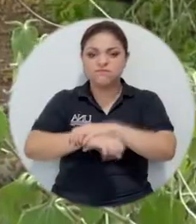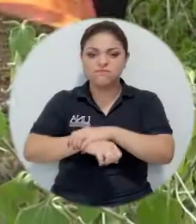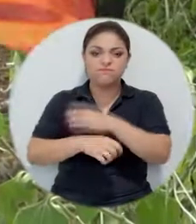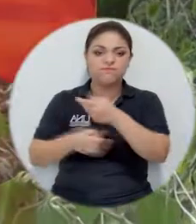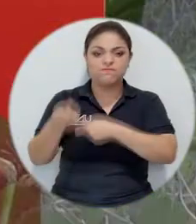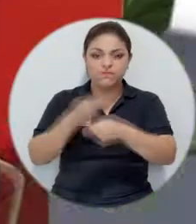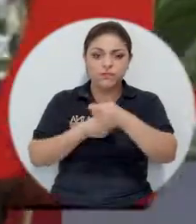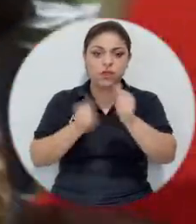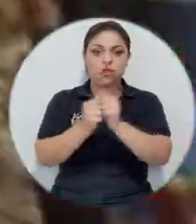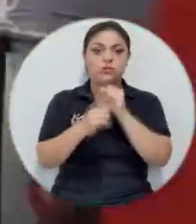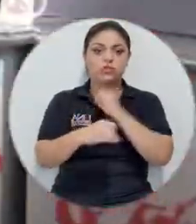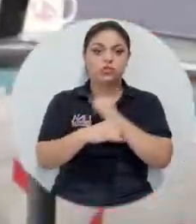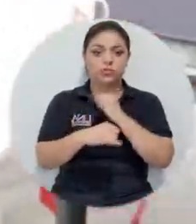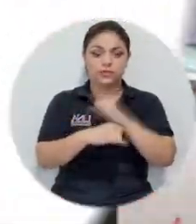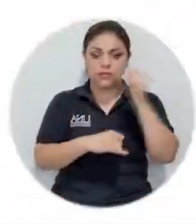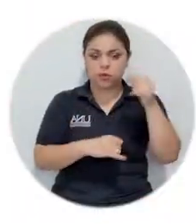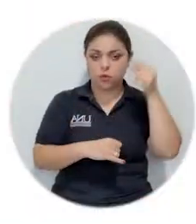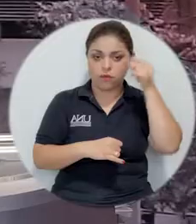Estado.